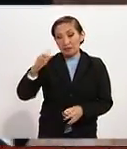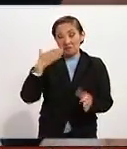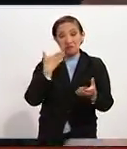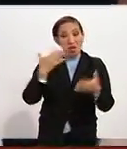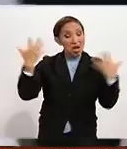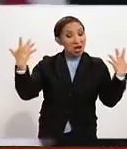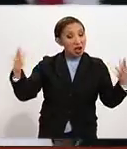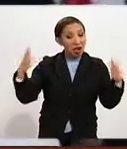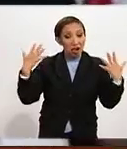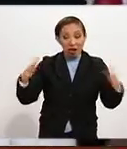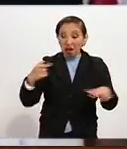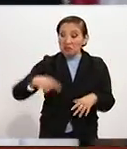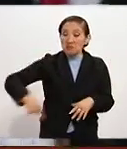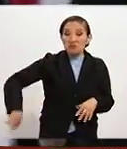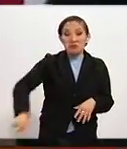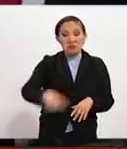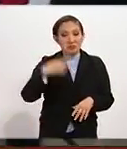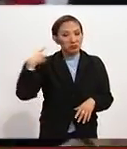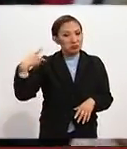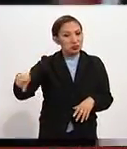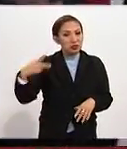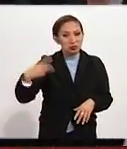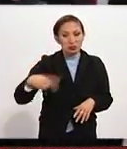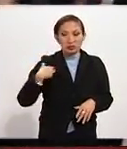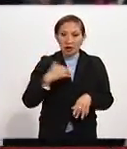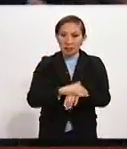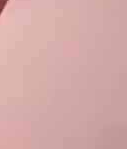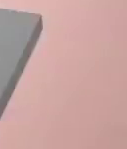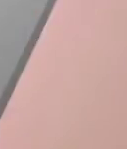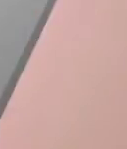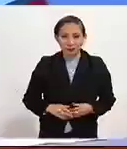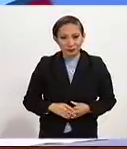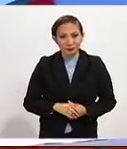también ovacionada por sus seguidores.